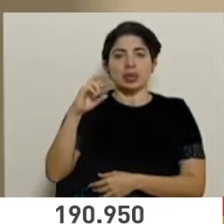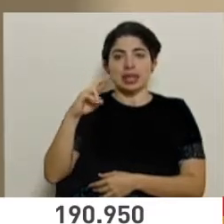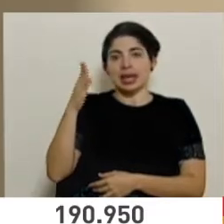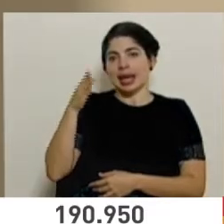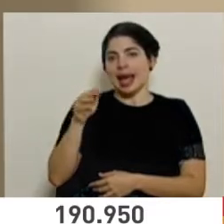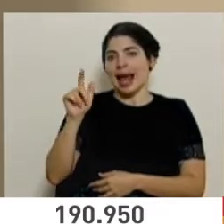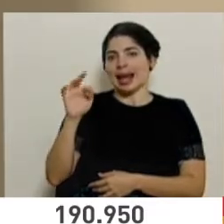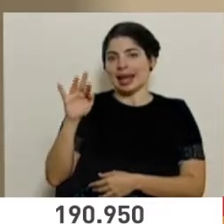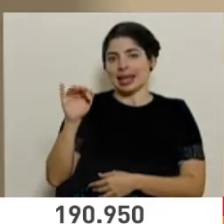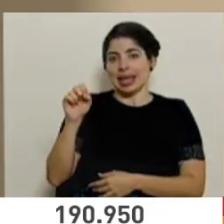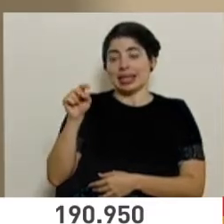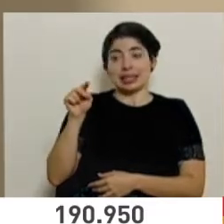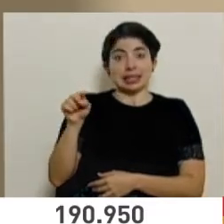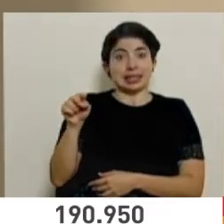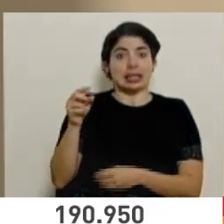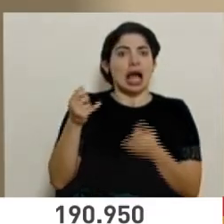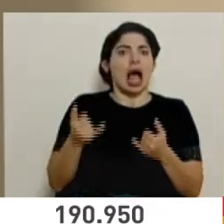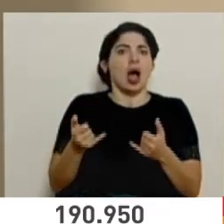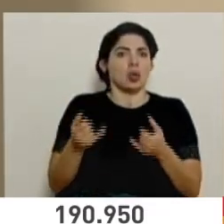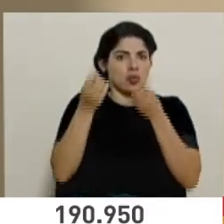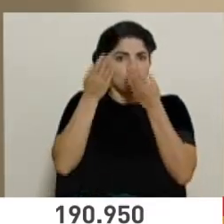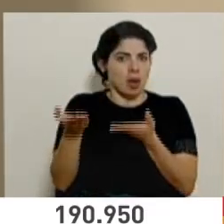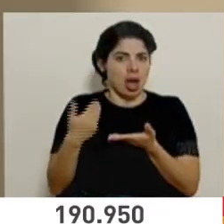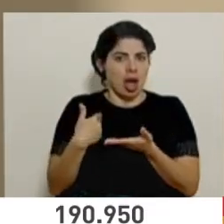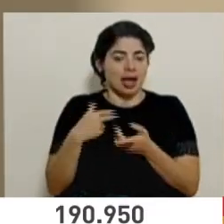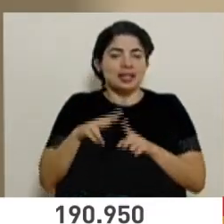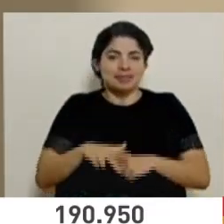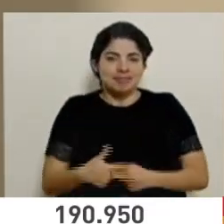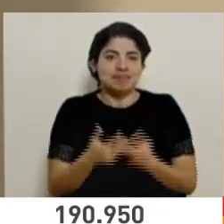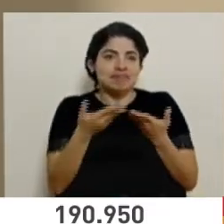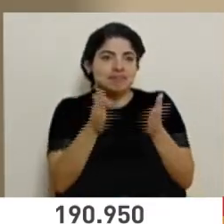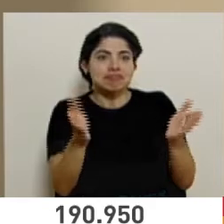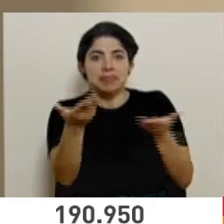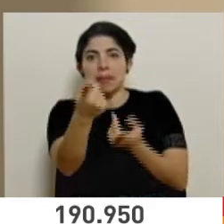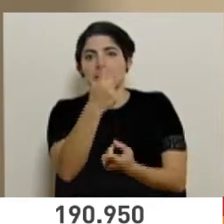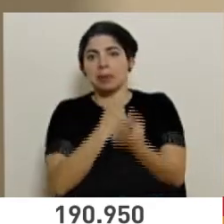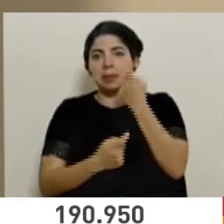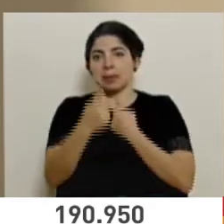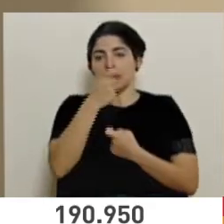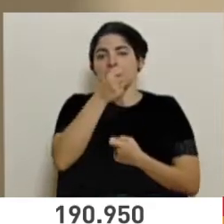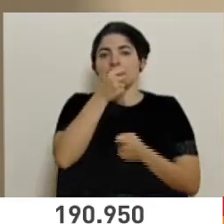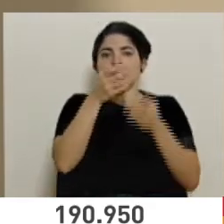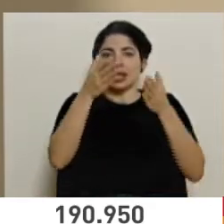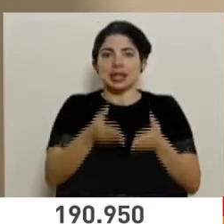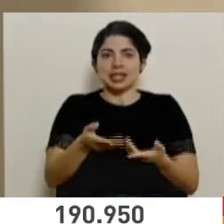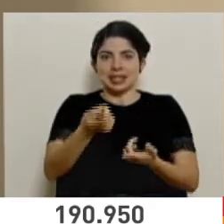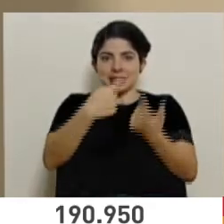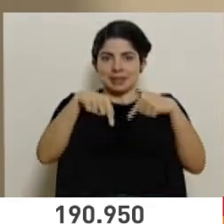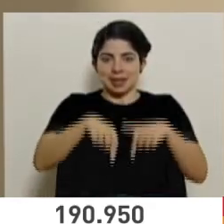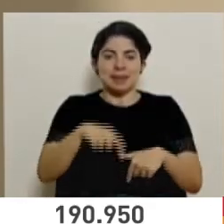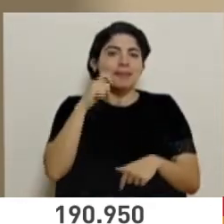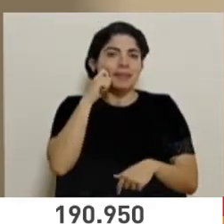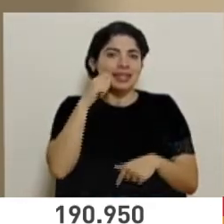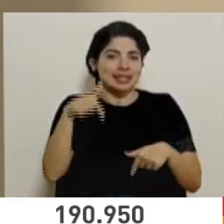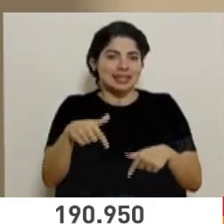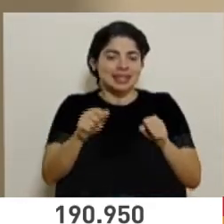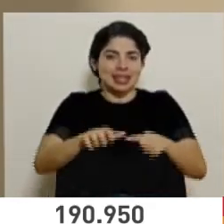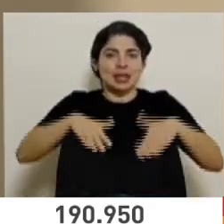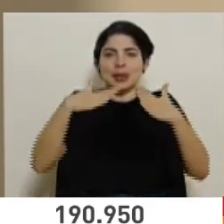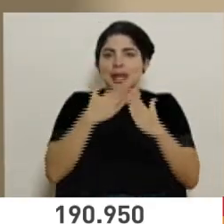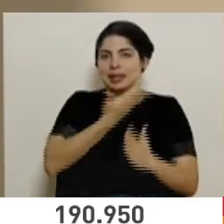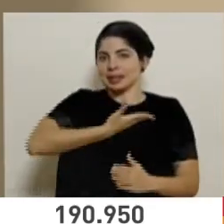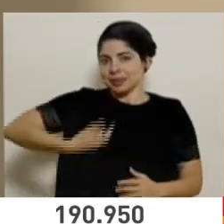presidencia.go.cr/alertas. El sitio está totalmente actualizado. Iniciamos con el periodo de consultas de los colegas que se encuentran de manera presencial en el auditorio